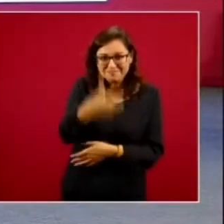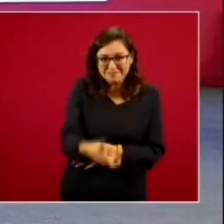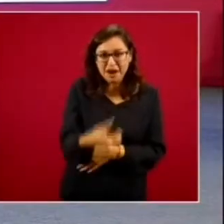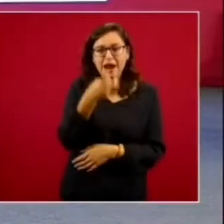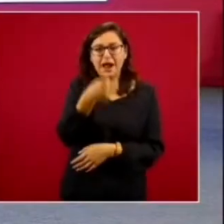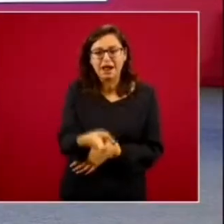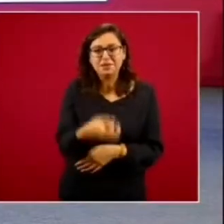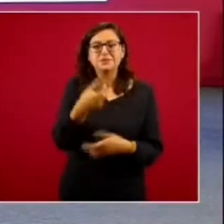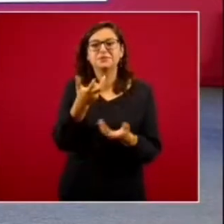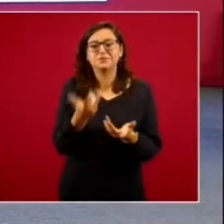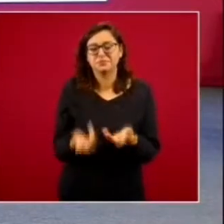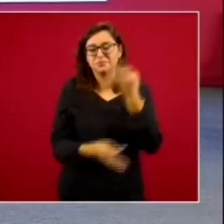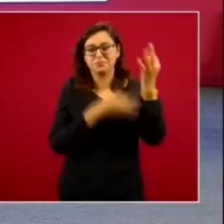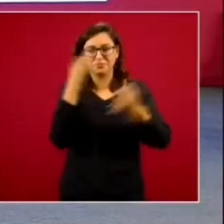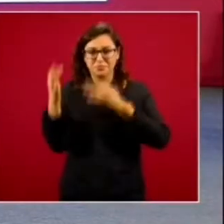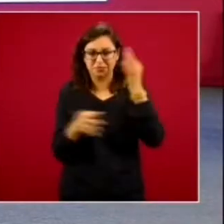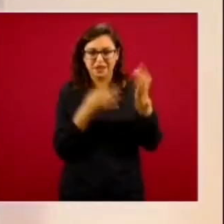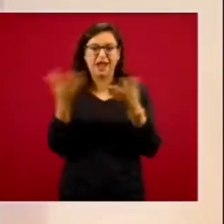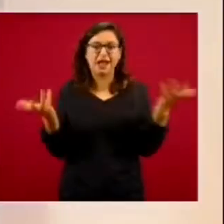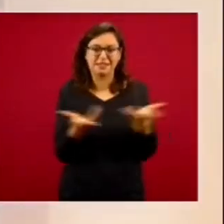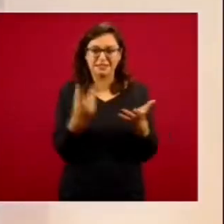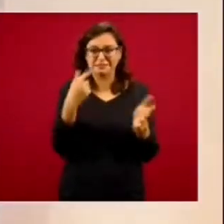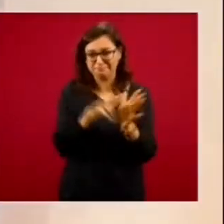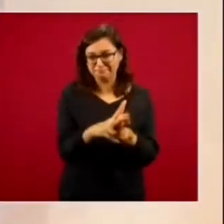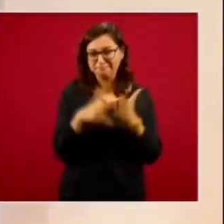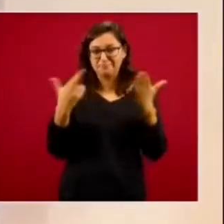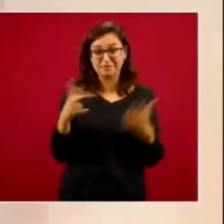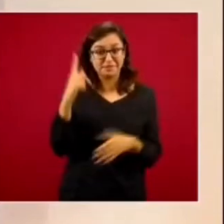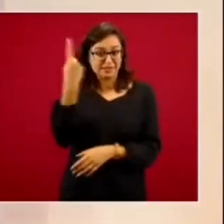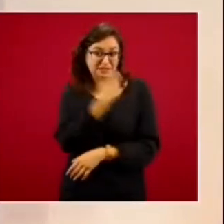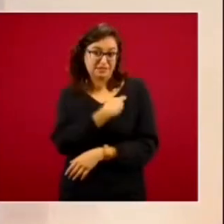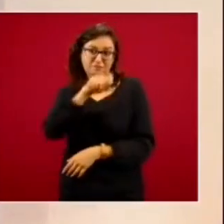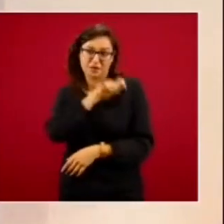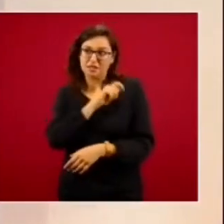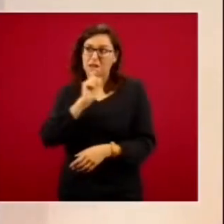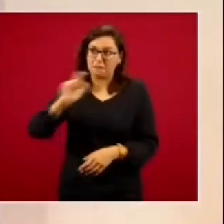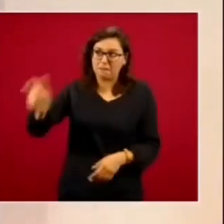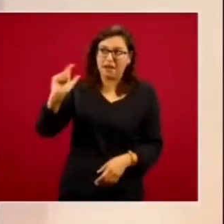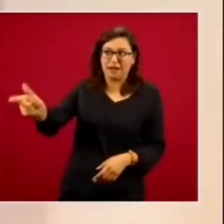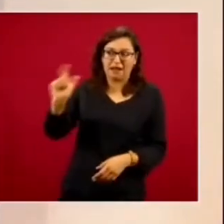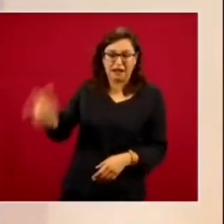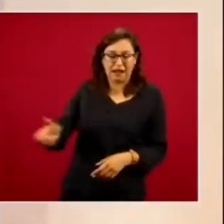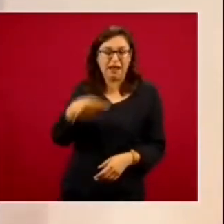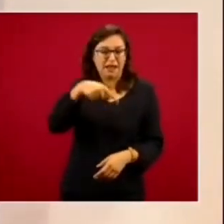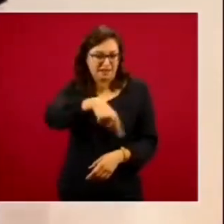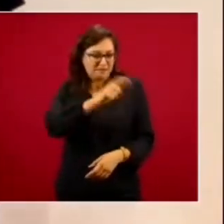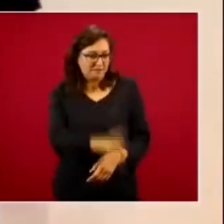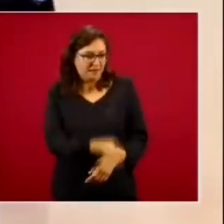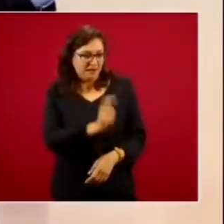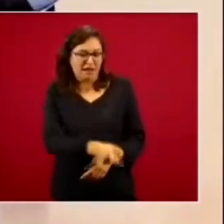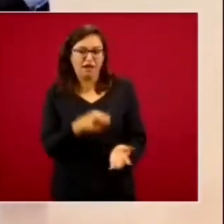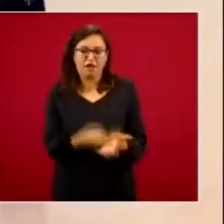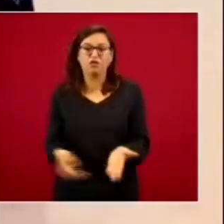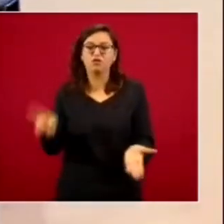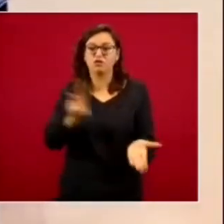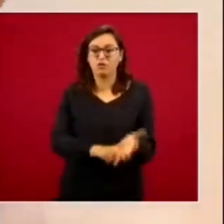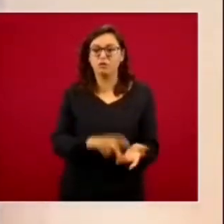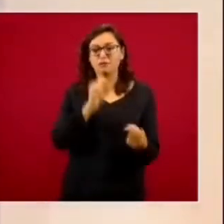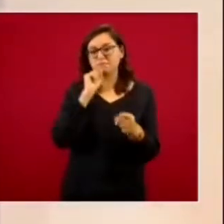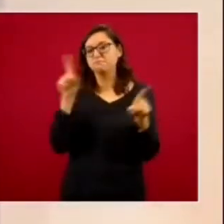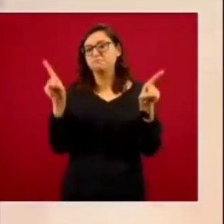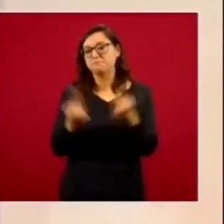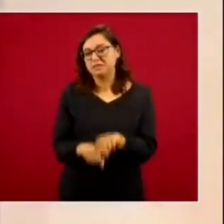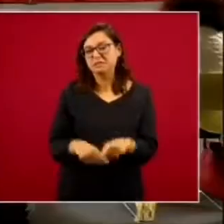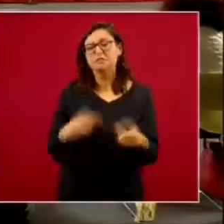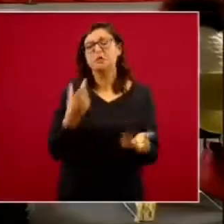sostenía la producción de la revista en España, así como la producción de documentales y la adquisición de libros.